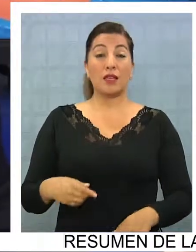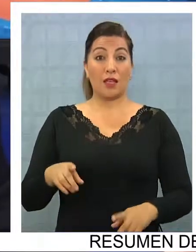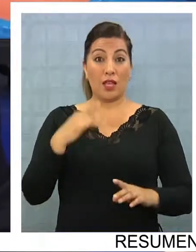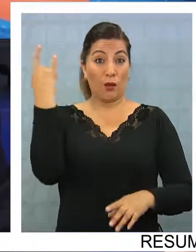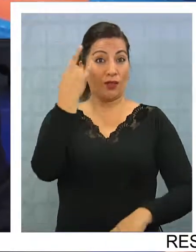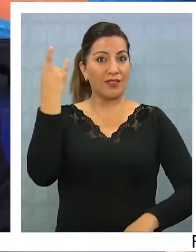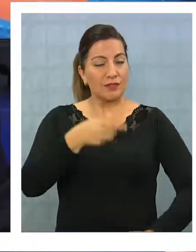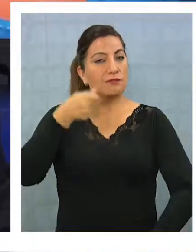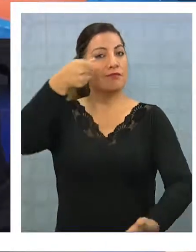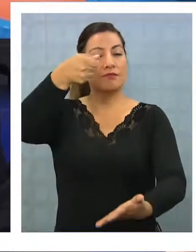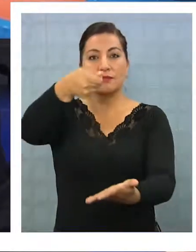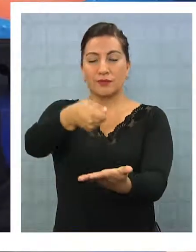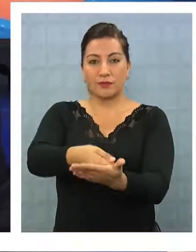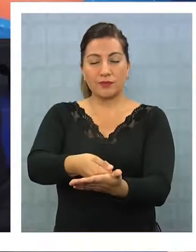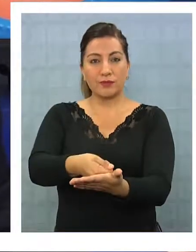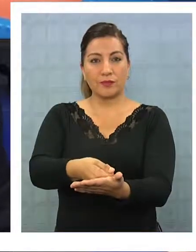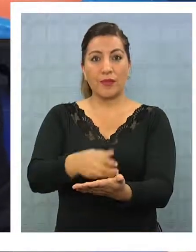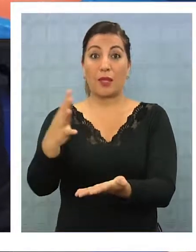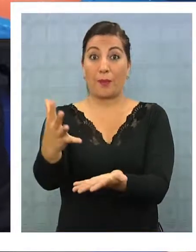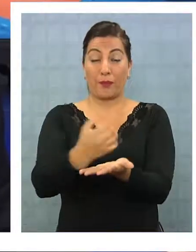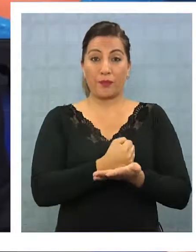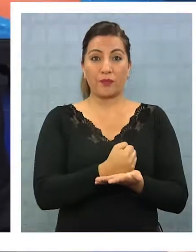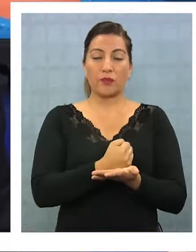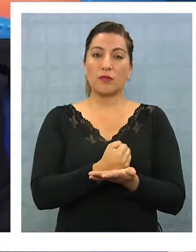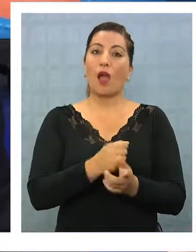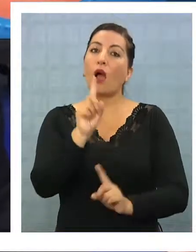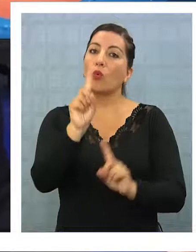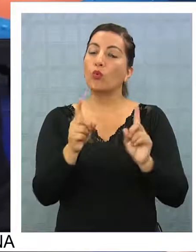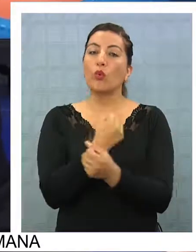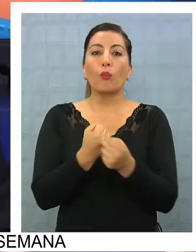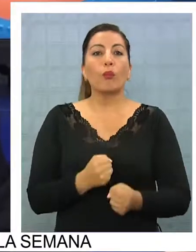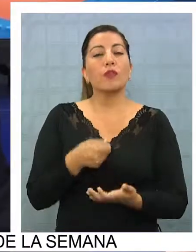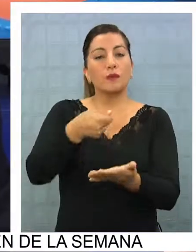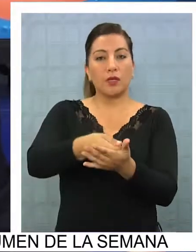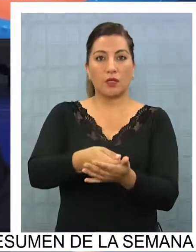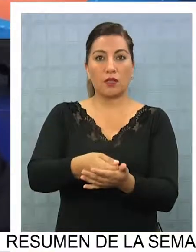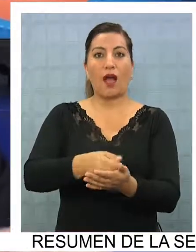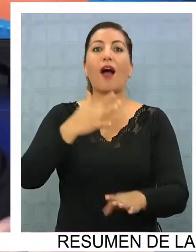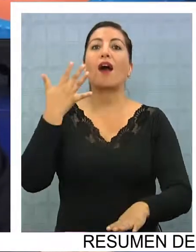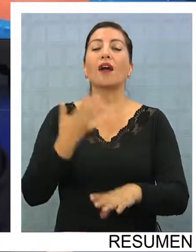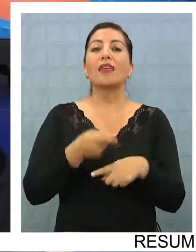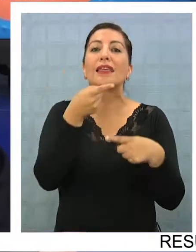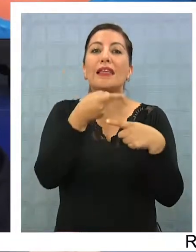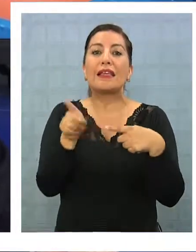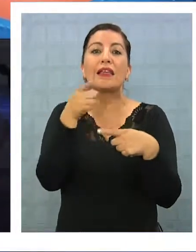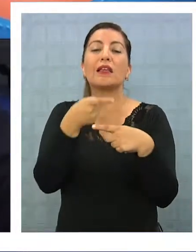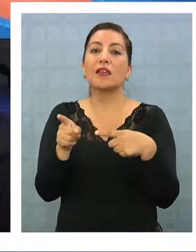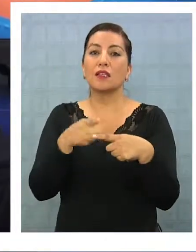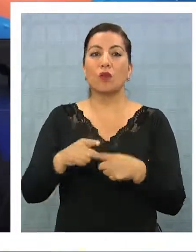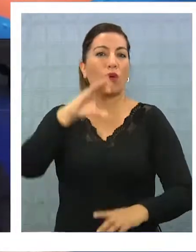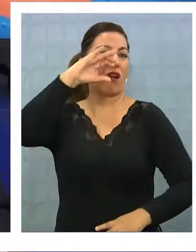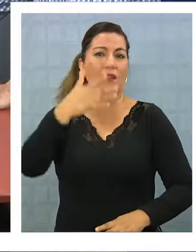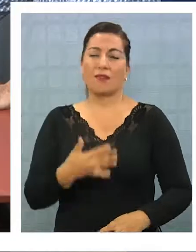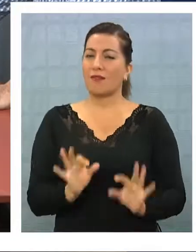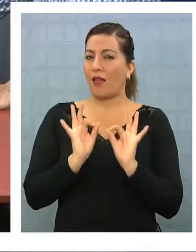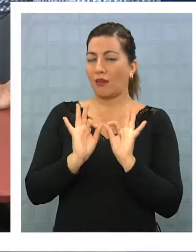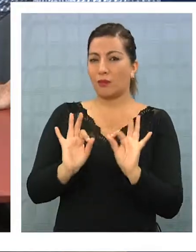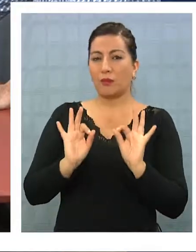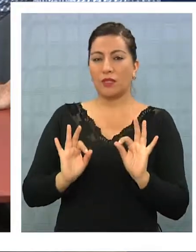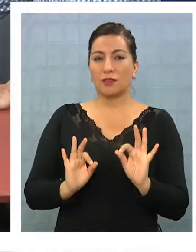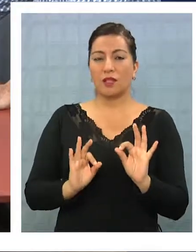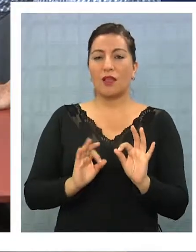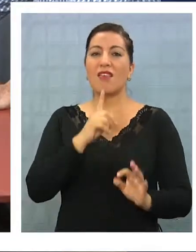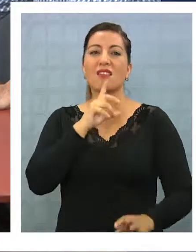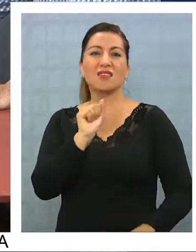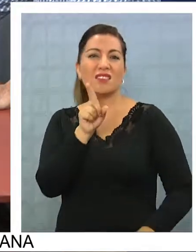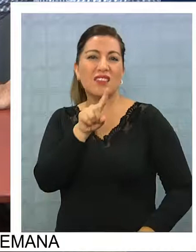cobra en las universidades. Y como no todos pueden pagar, se le da un crédito con características muy especiales,